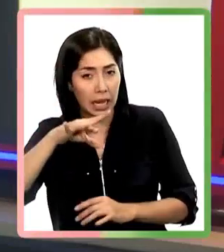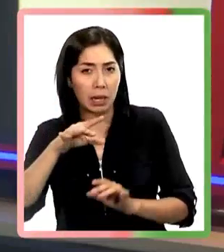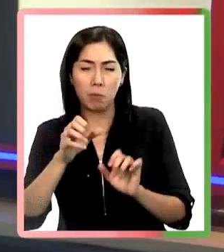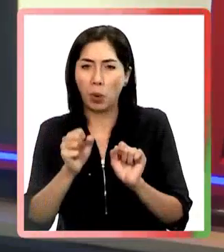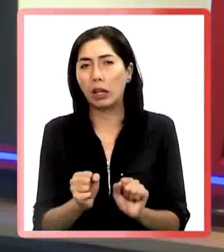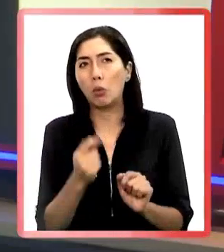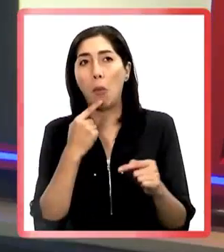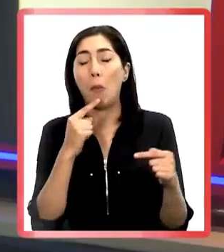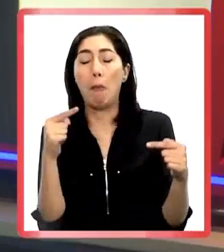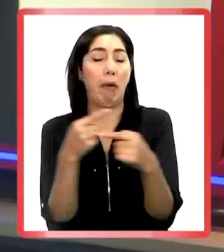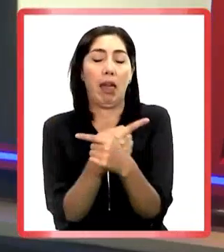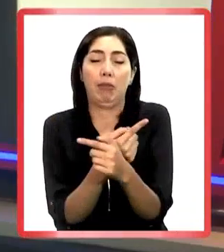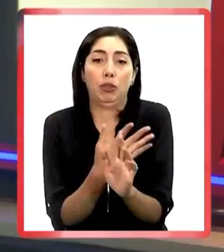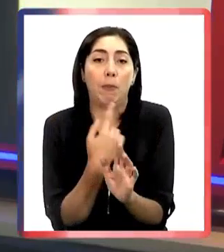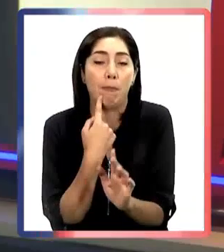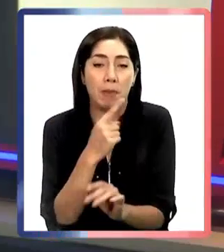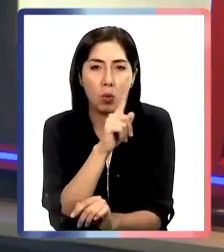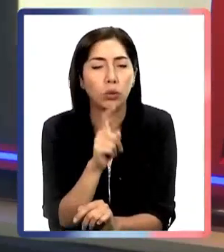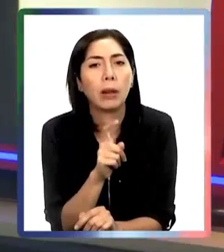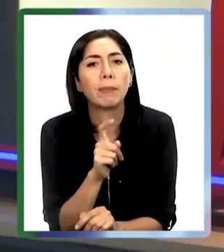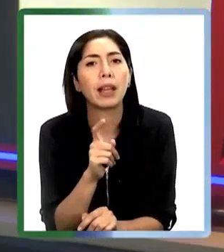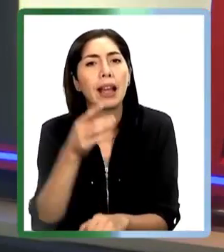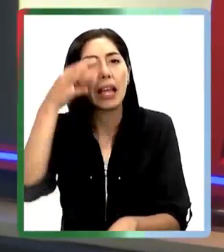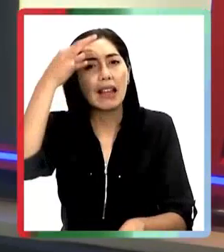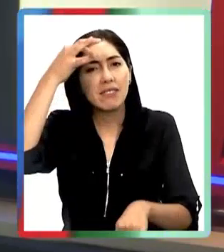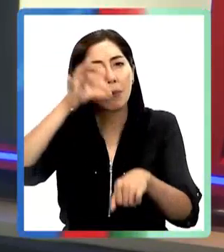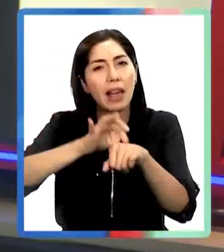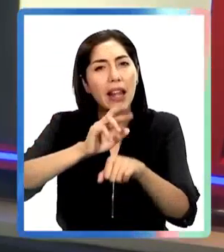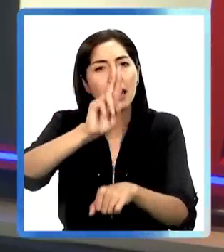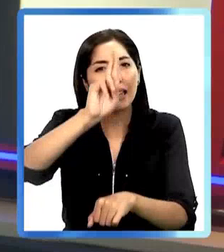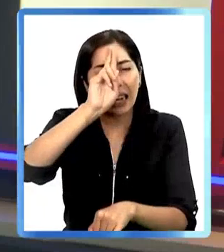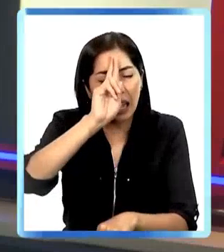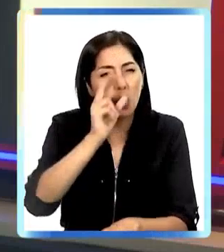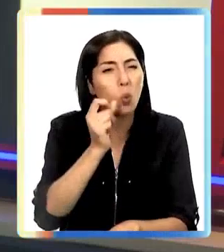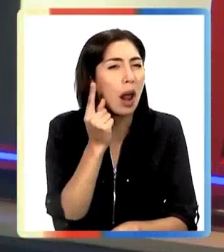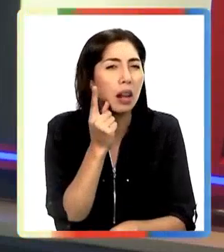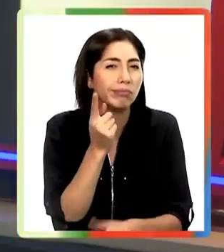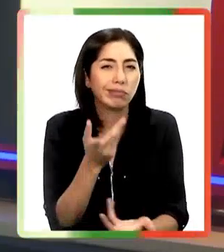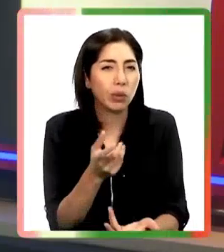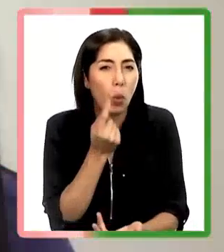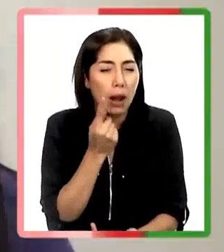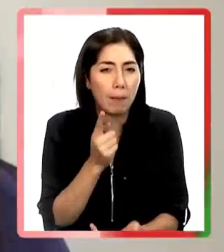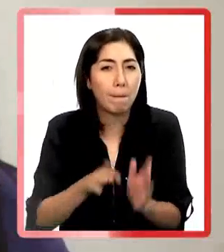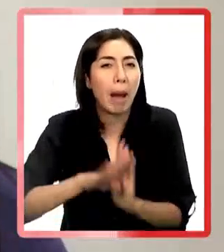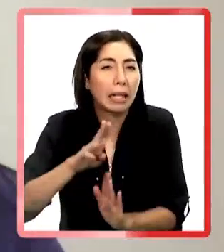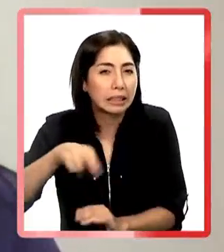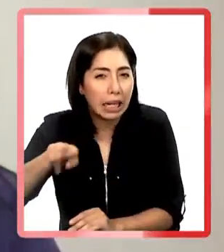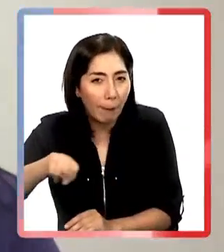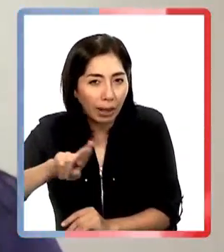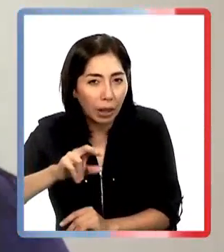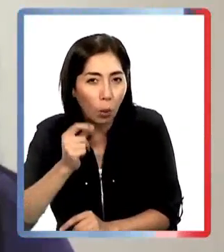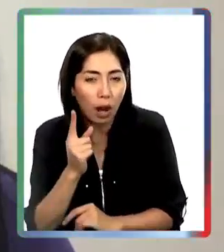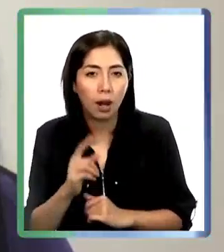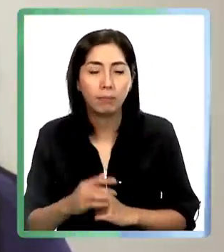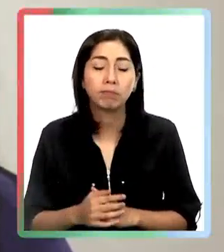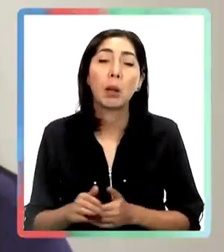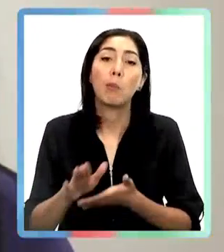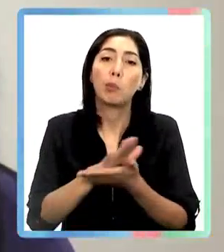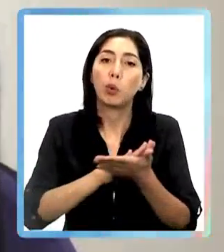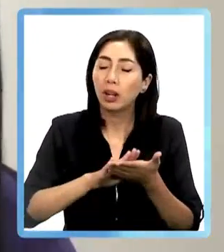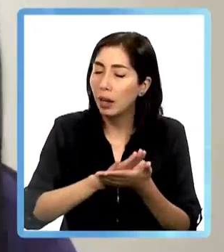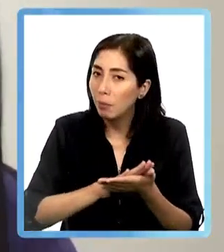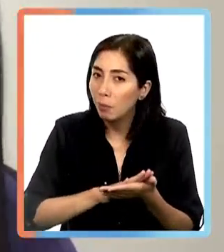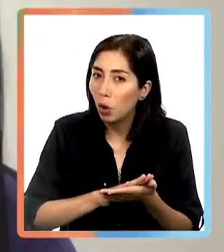poco paradójico, pero ¿cuáles son las enfermedades raras o poco frecuentes más frecuentes en nuestro país? Bueno, por ejemplo, tenemos enfermedades como